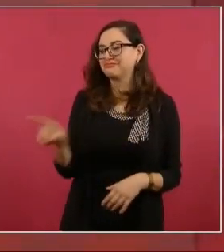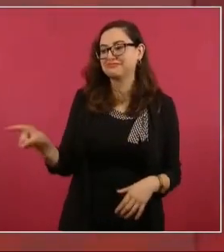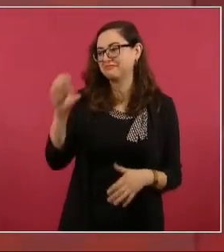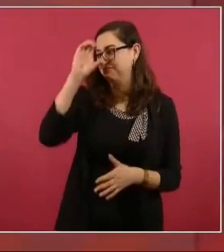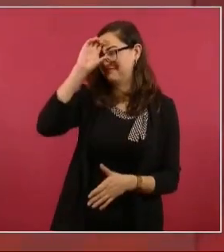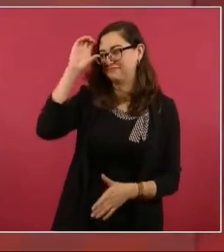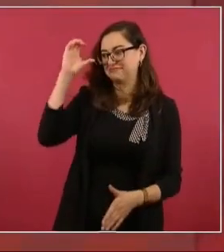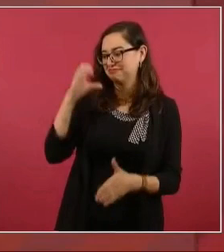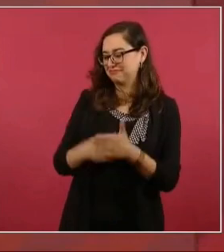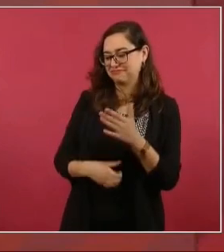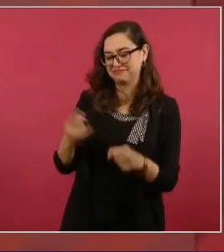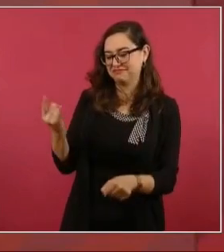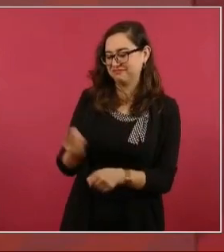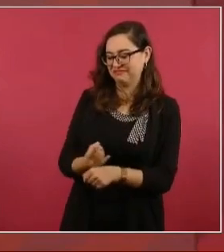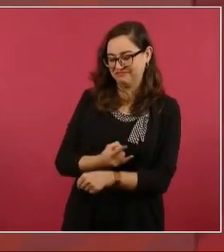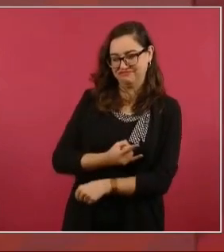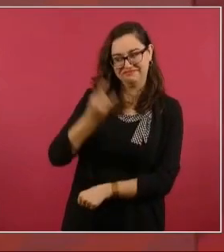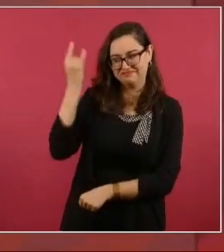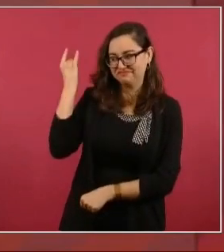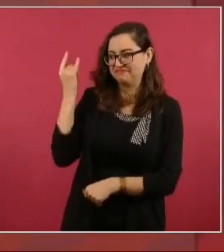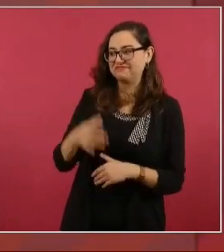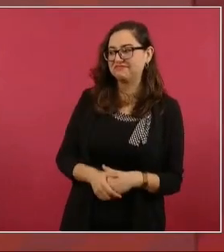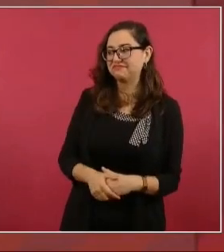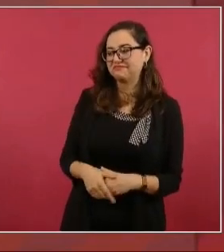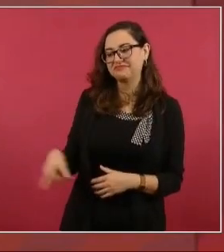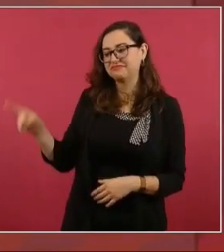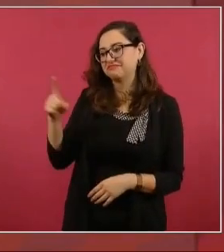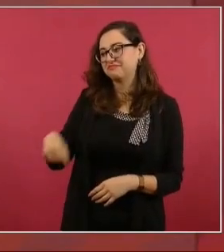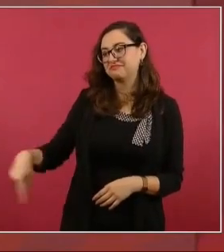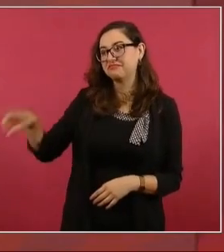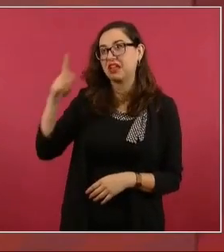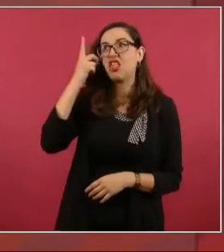El único Dios de ustedes es el dinero.